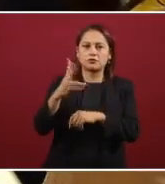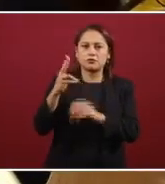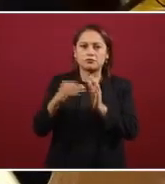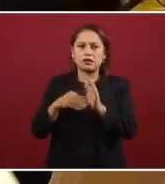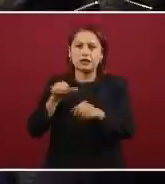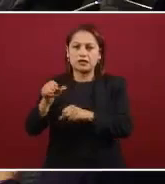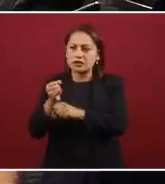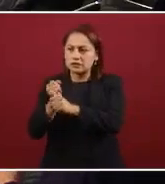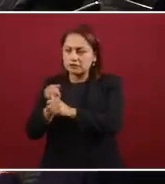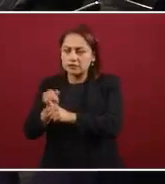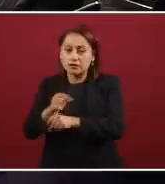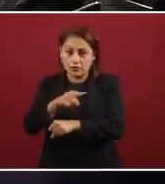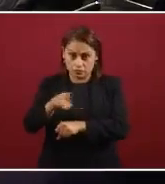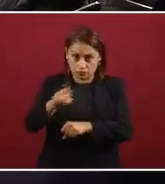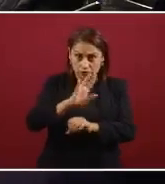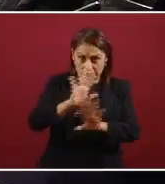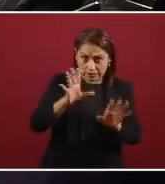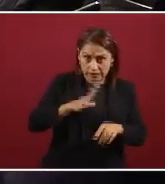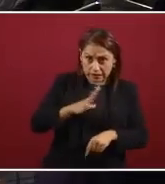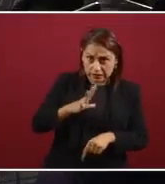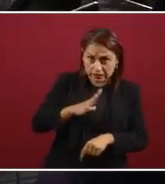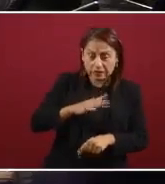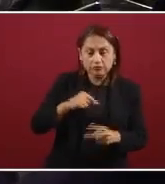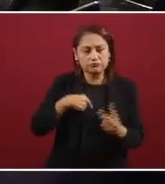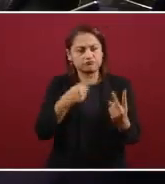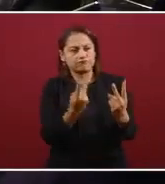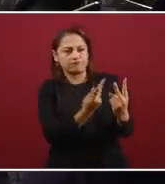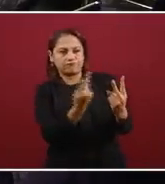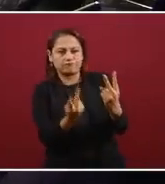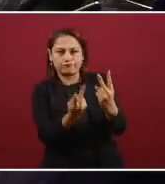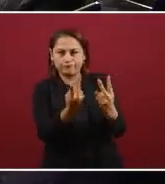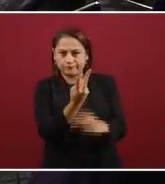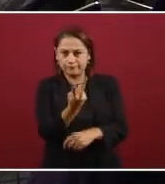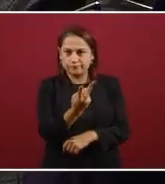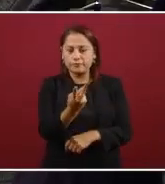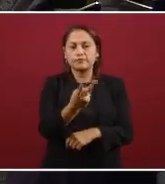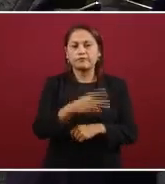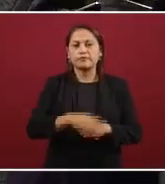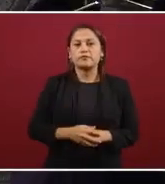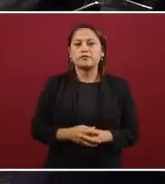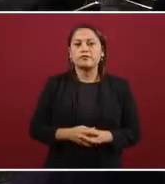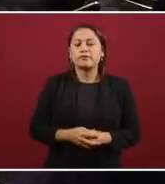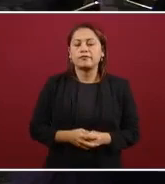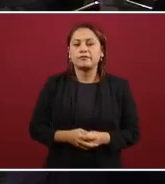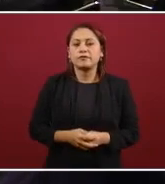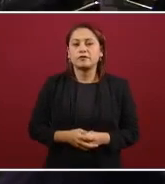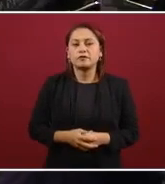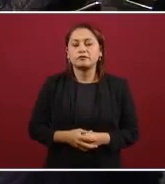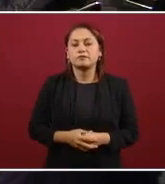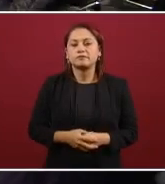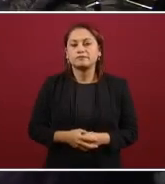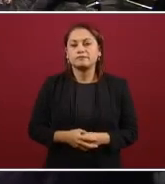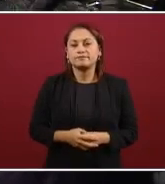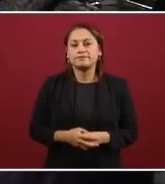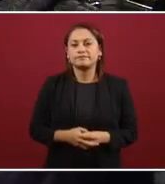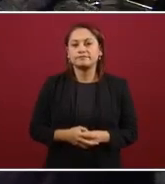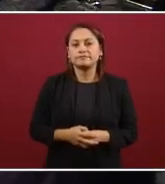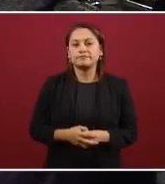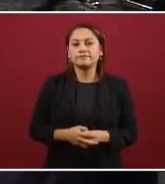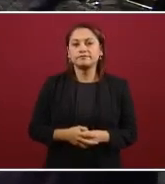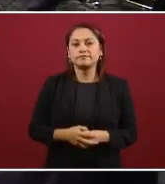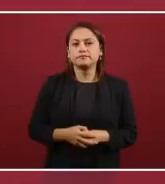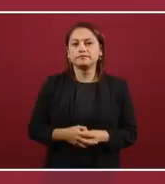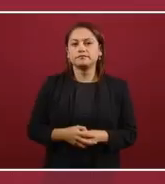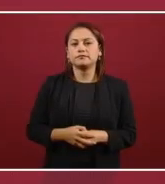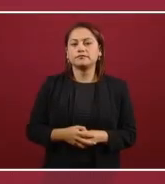Esa sería la primera pregunta, señor presidente y señor subsecretario y al sucesor de Mondragón y Cal. Sí, me